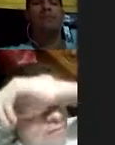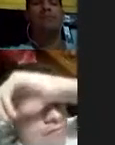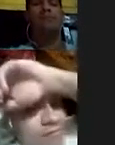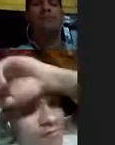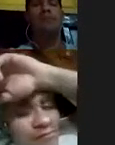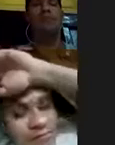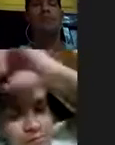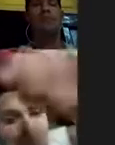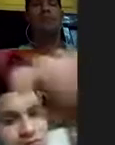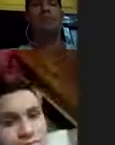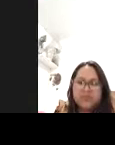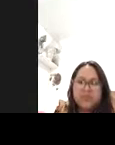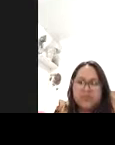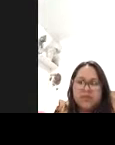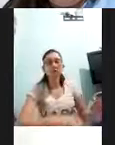a ver.